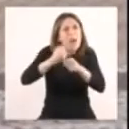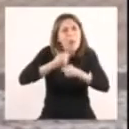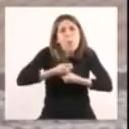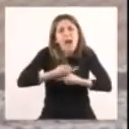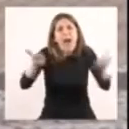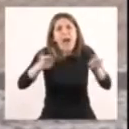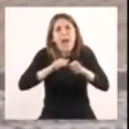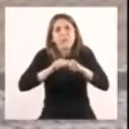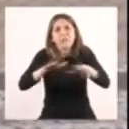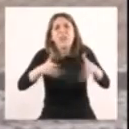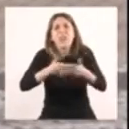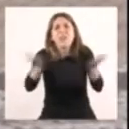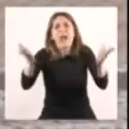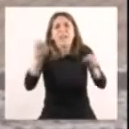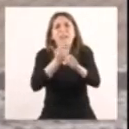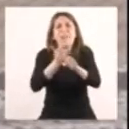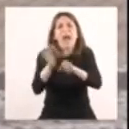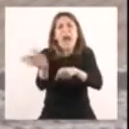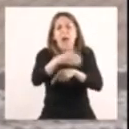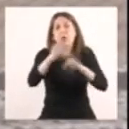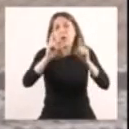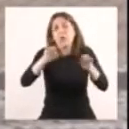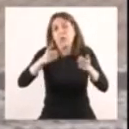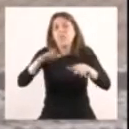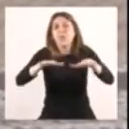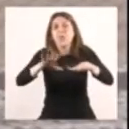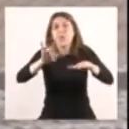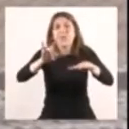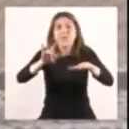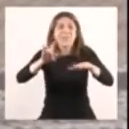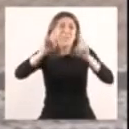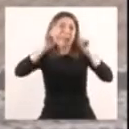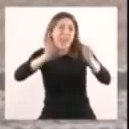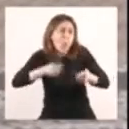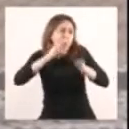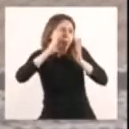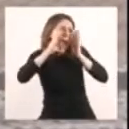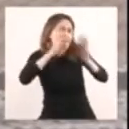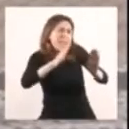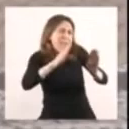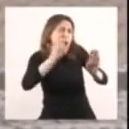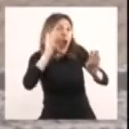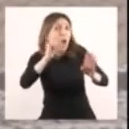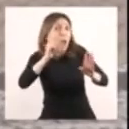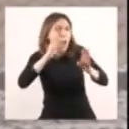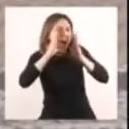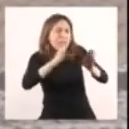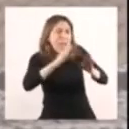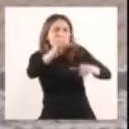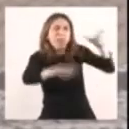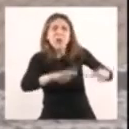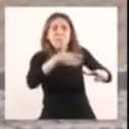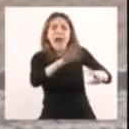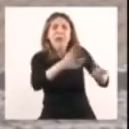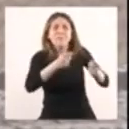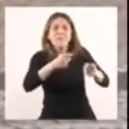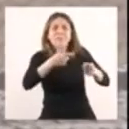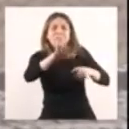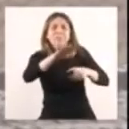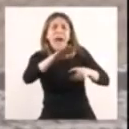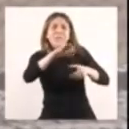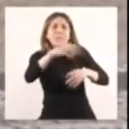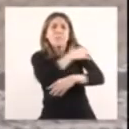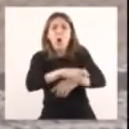que en este momento tan difícil no se olvida de los que menos tienen, de los que más necesitan, y que sigue recreando la idea de que